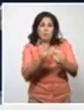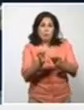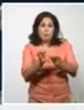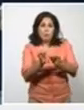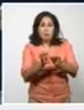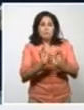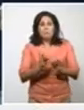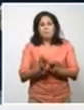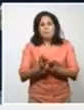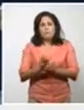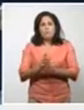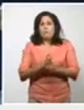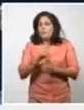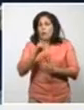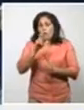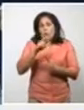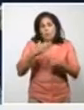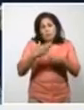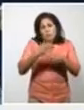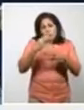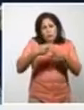la COVID-19.